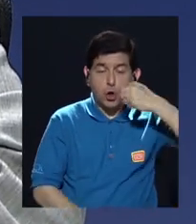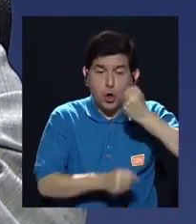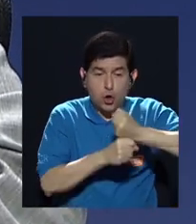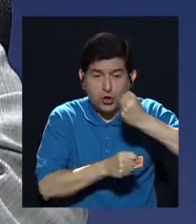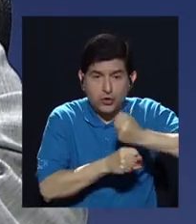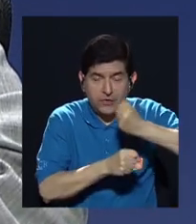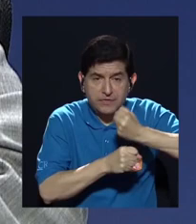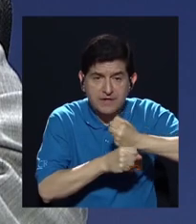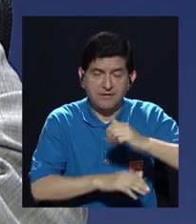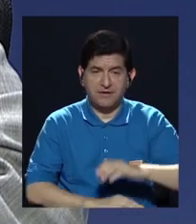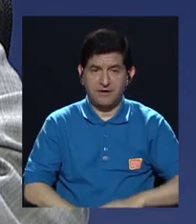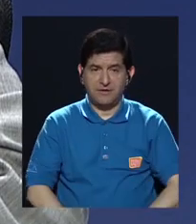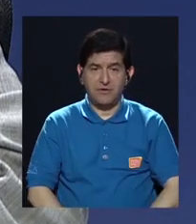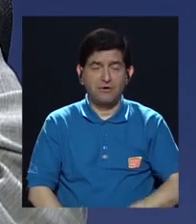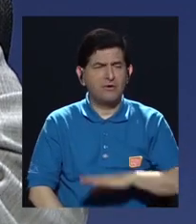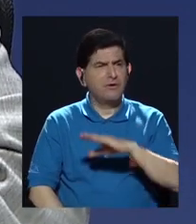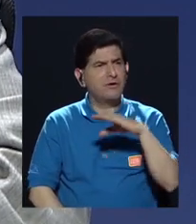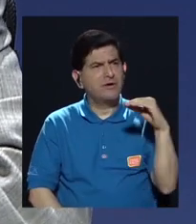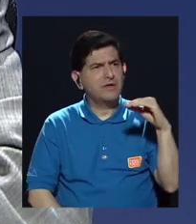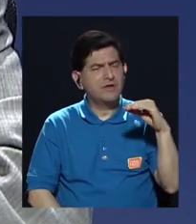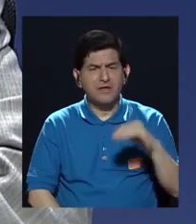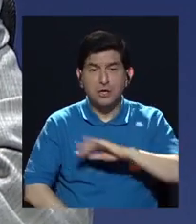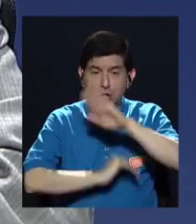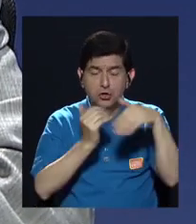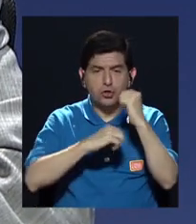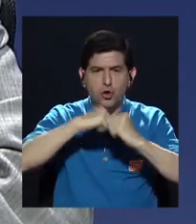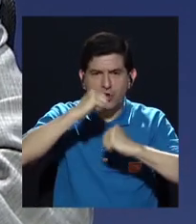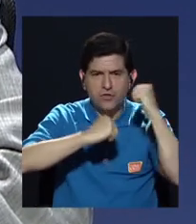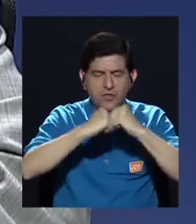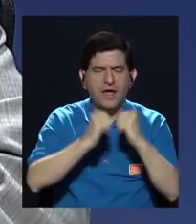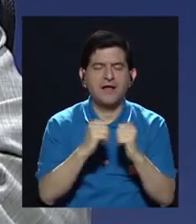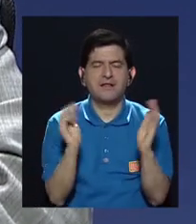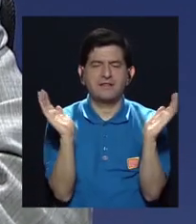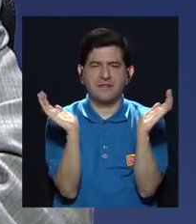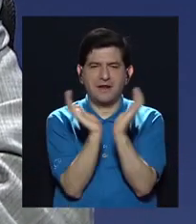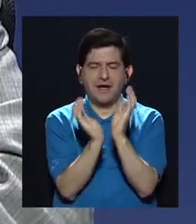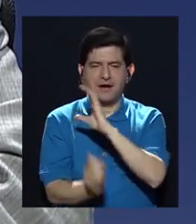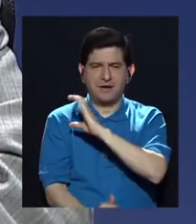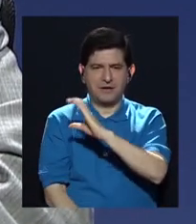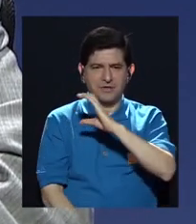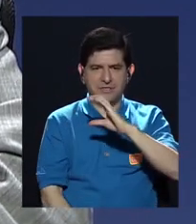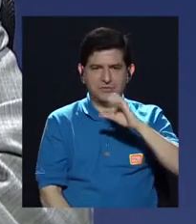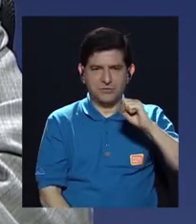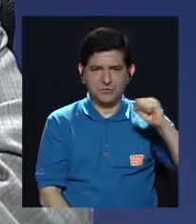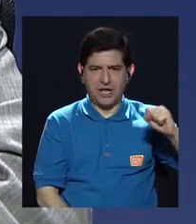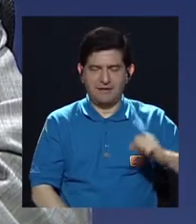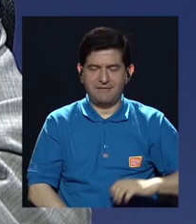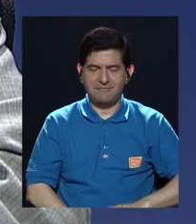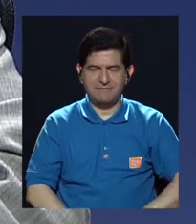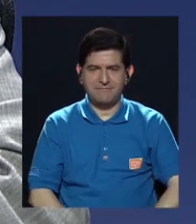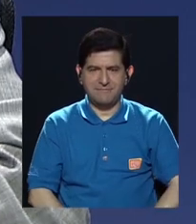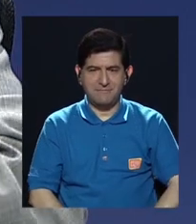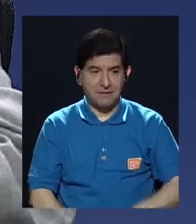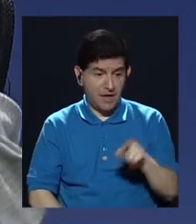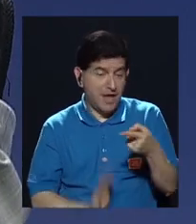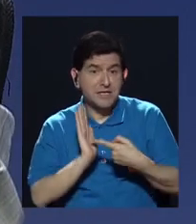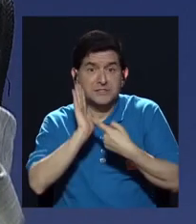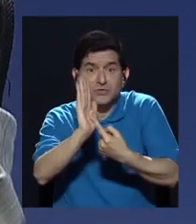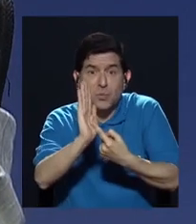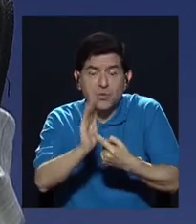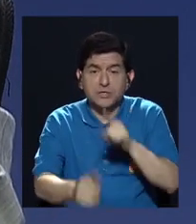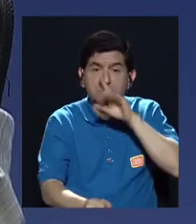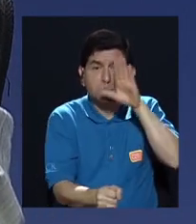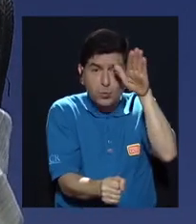código de trabajo y toda la estructura de la Caja Costarricense del Seguro Social. Así es. Esto nos muestra